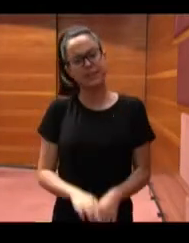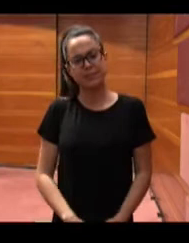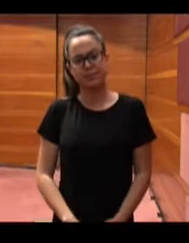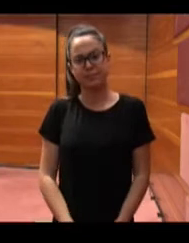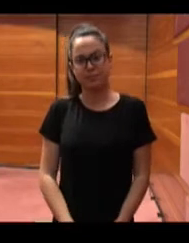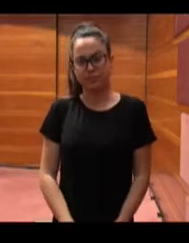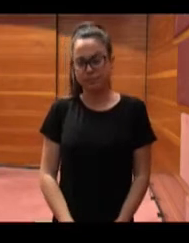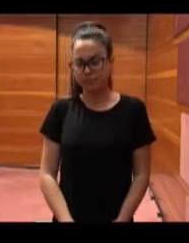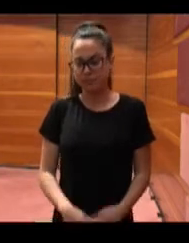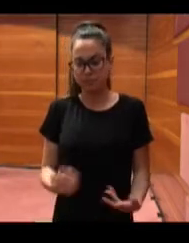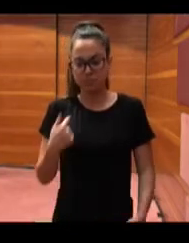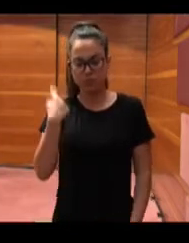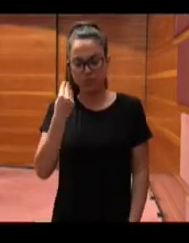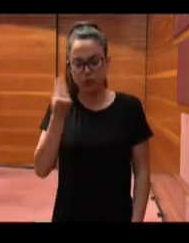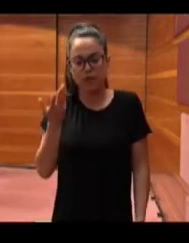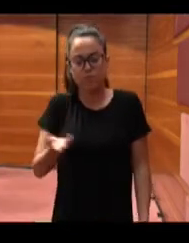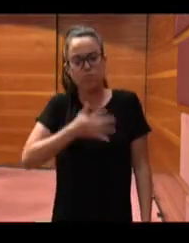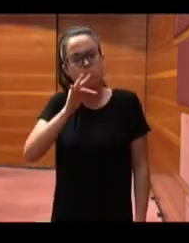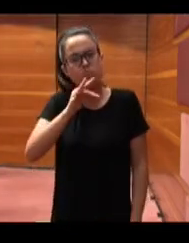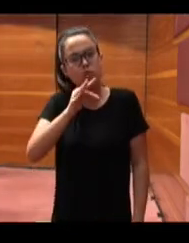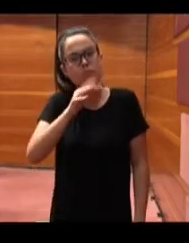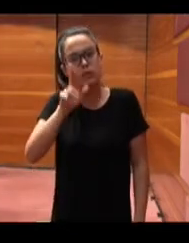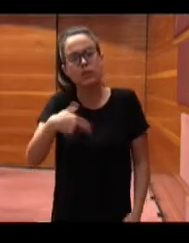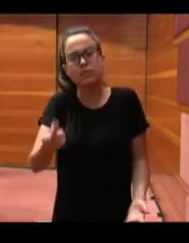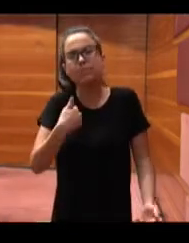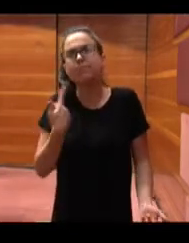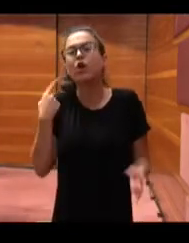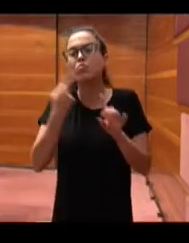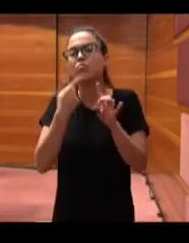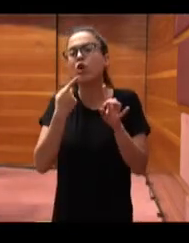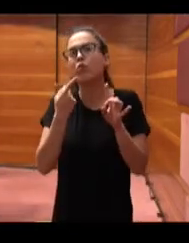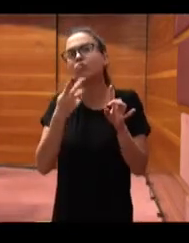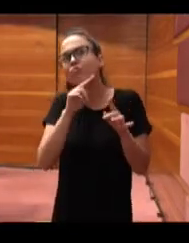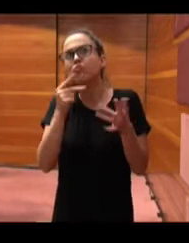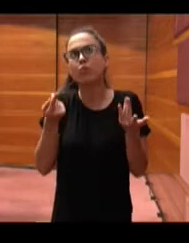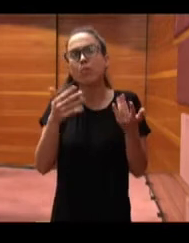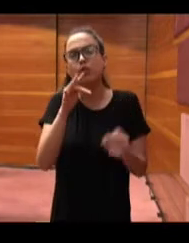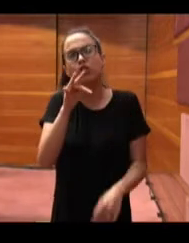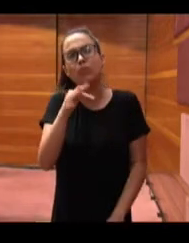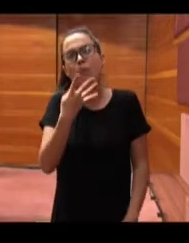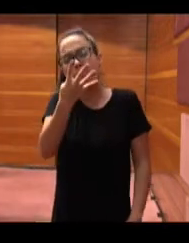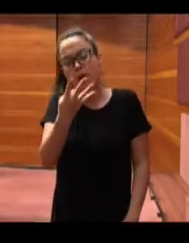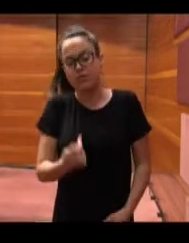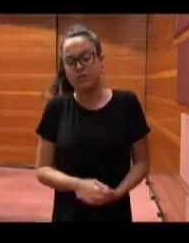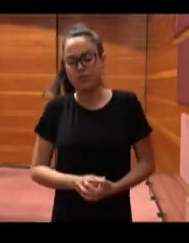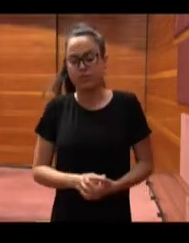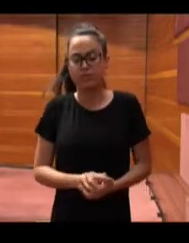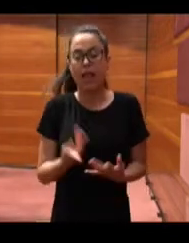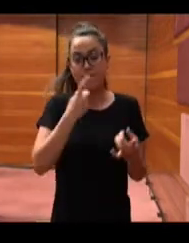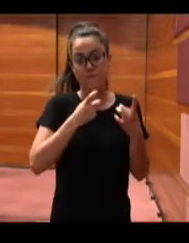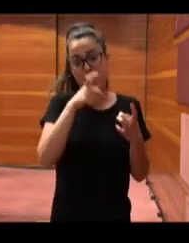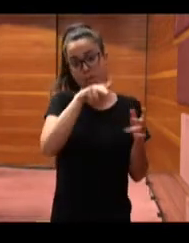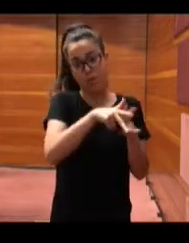por hacerla, la hago porque creo que es buena para algo. ¿Cuáles son esas finalidades? Yo he encontrado 4, igual encontraríamos más, ¿no? Primero, una ciudadanía bien